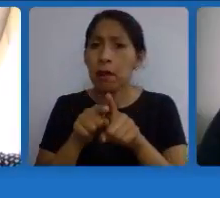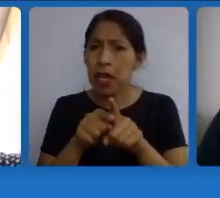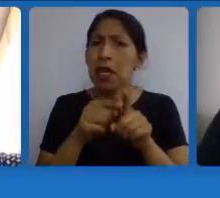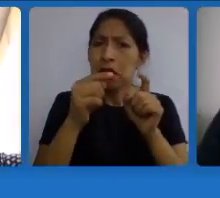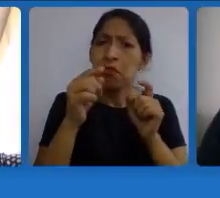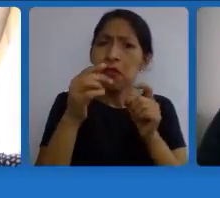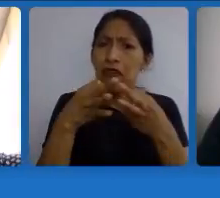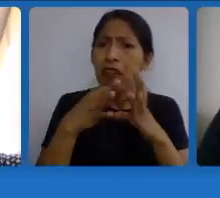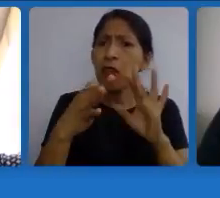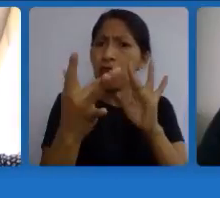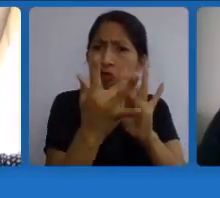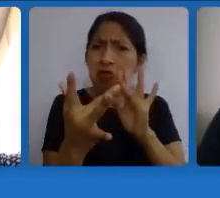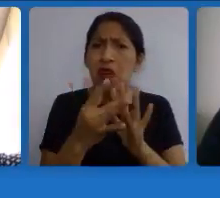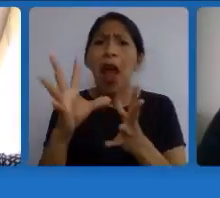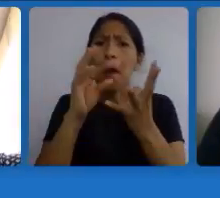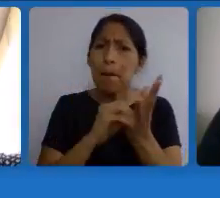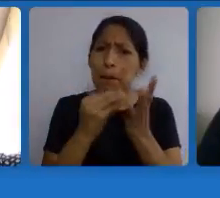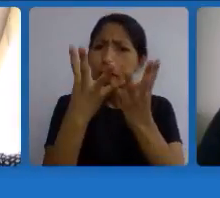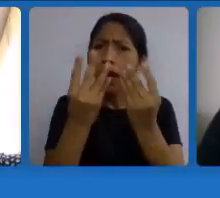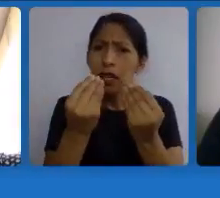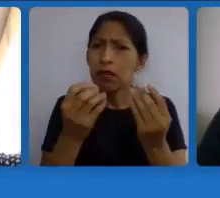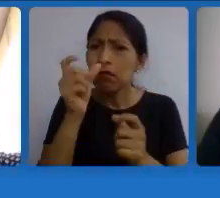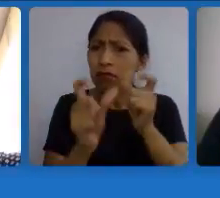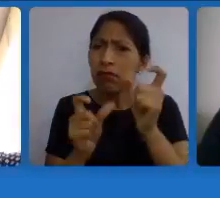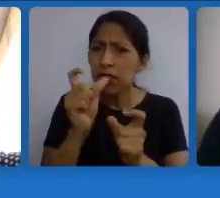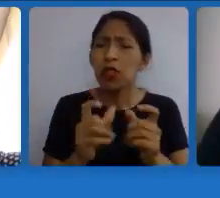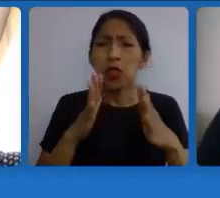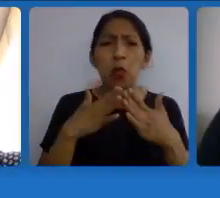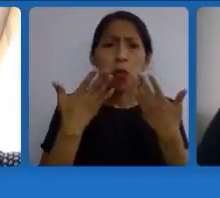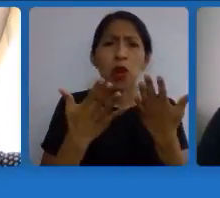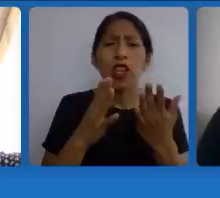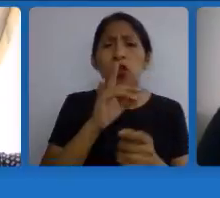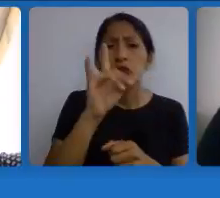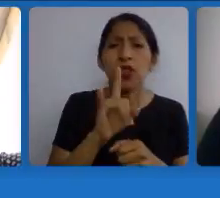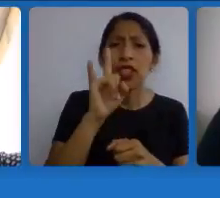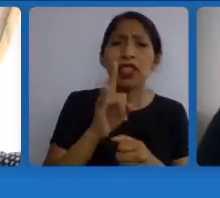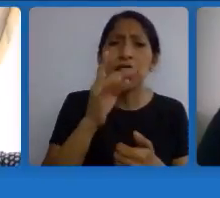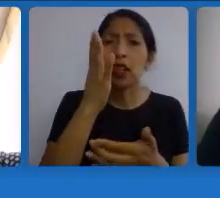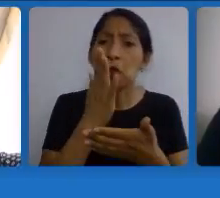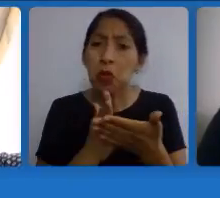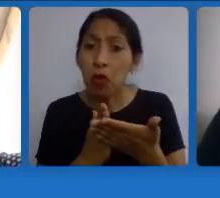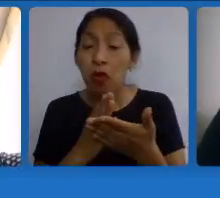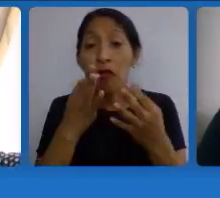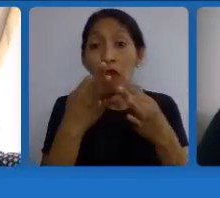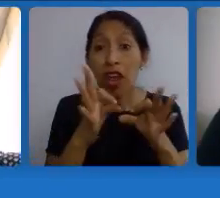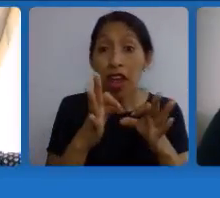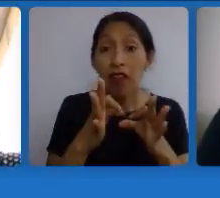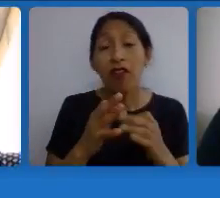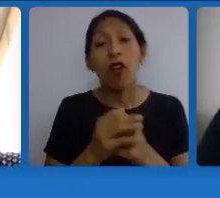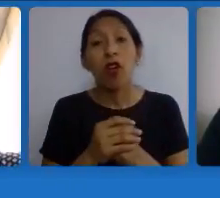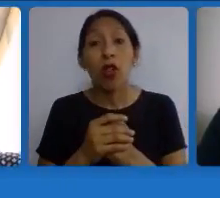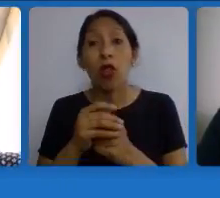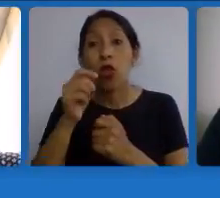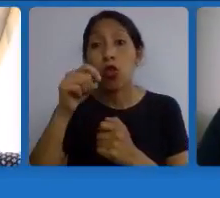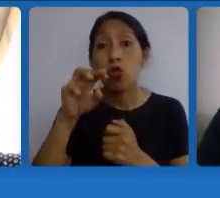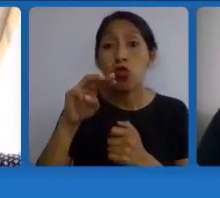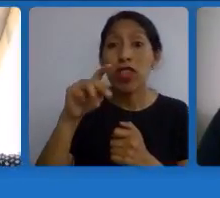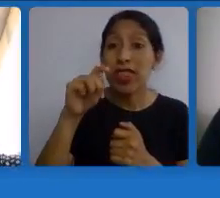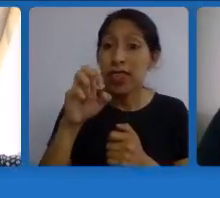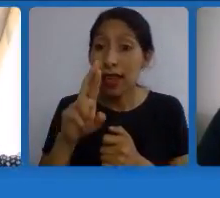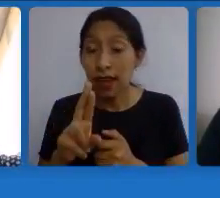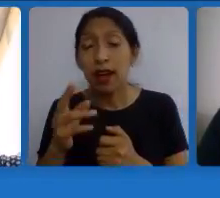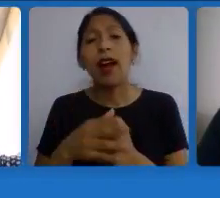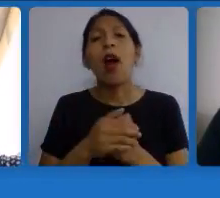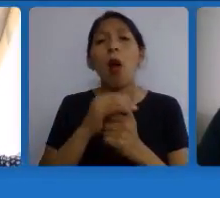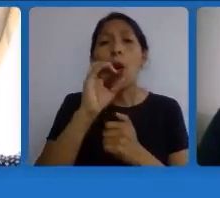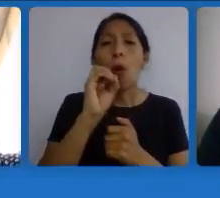alcance, ¿no? Entonces, uno puede hacer diferentes combinaciones, ya sea utilizando Facebook, Twitter o Instagram, ¿no?